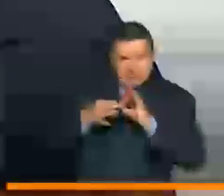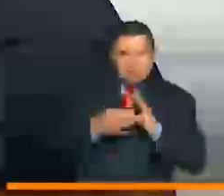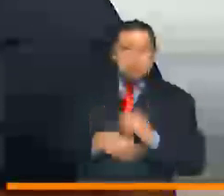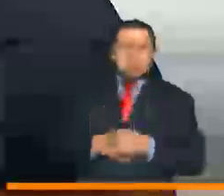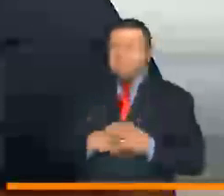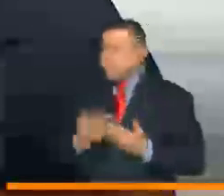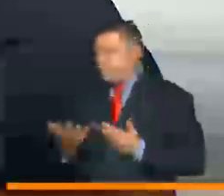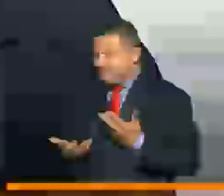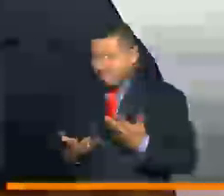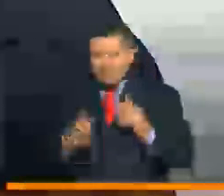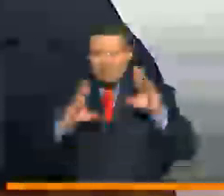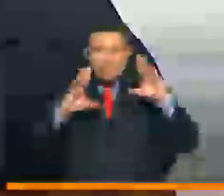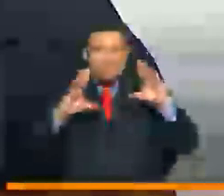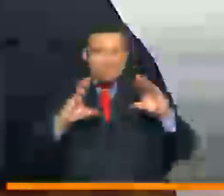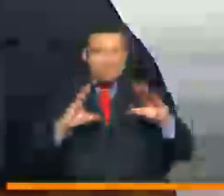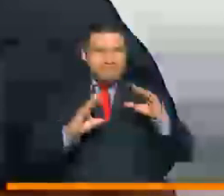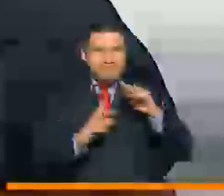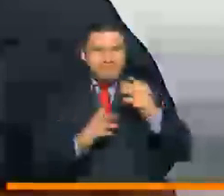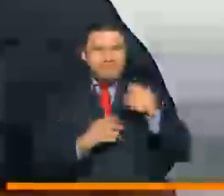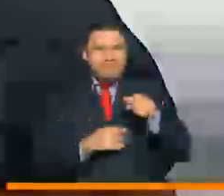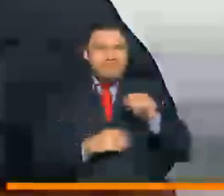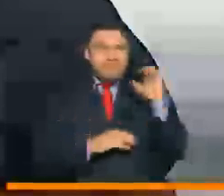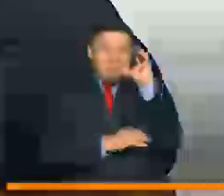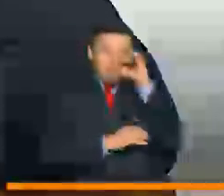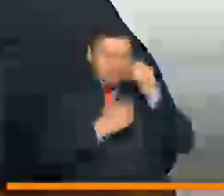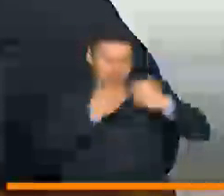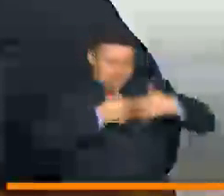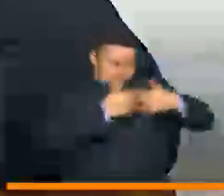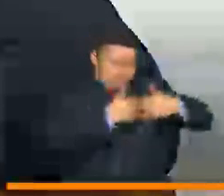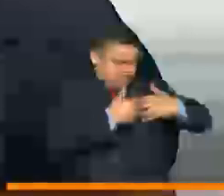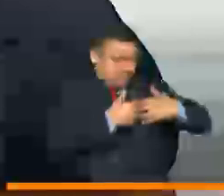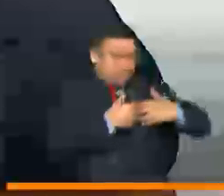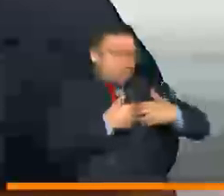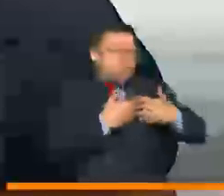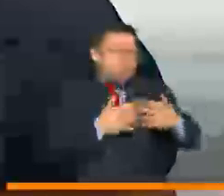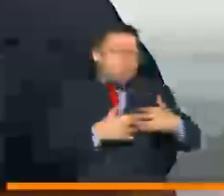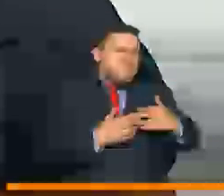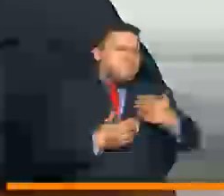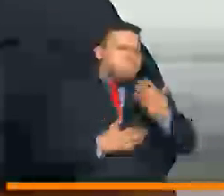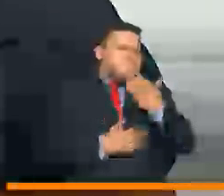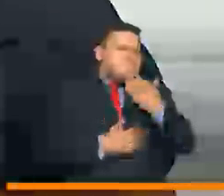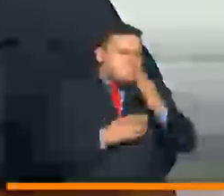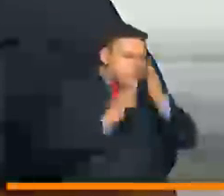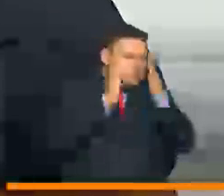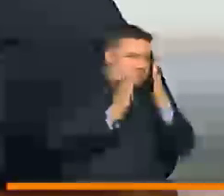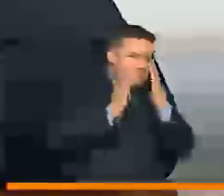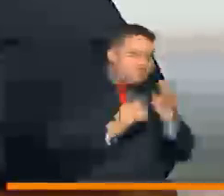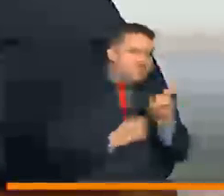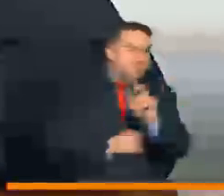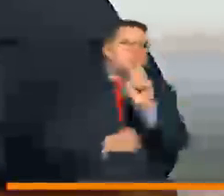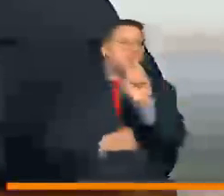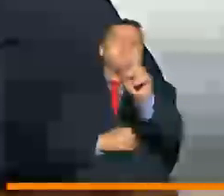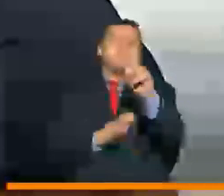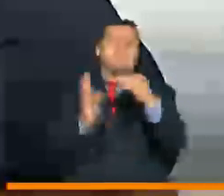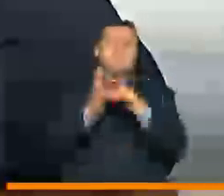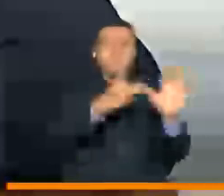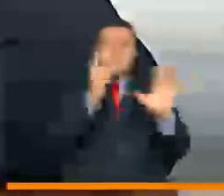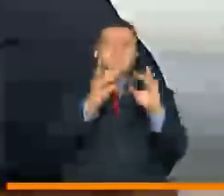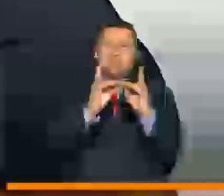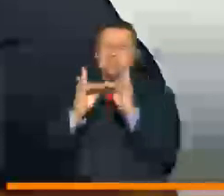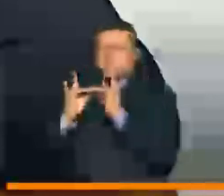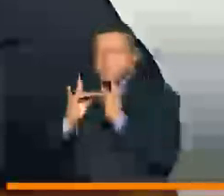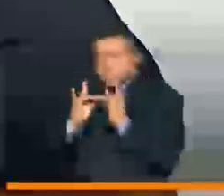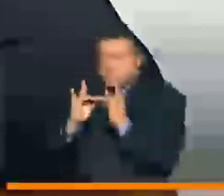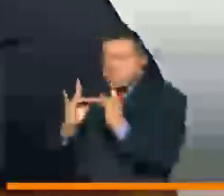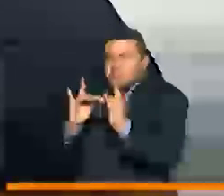dar, esta cantidad producida en Colombia nos podría dar una capacidad de atención de 21.600 camas de